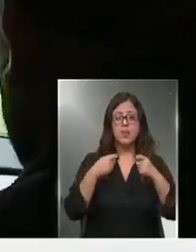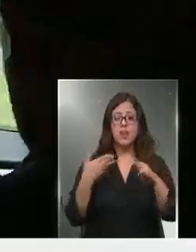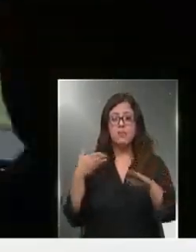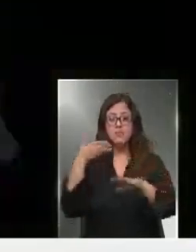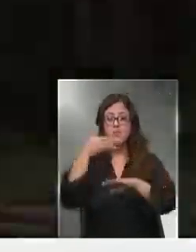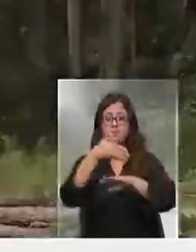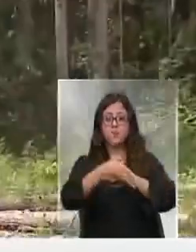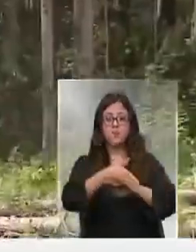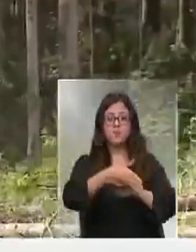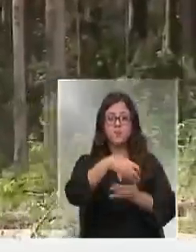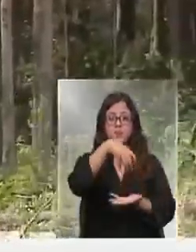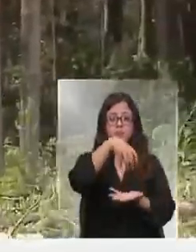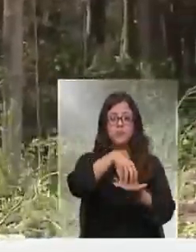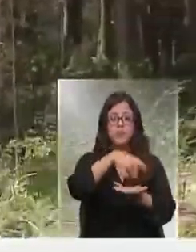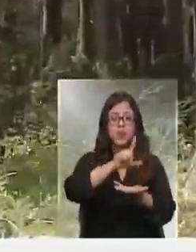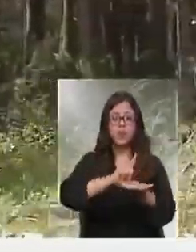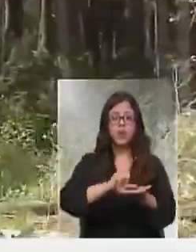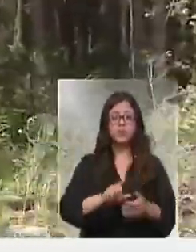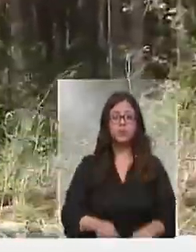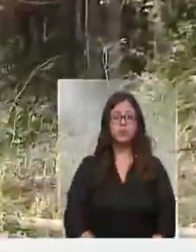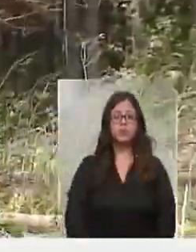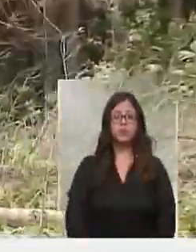este fondo.